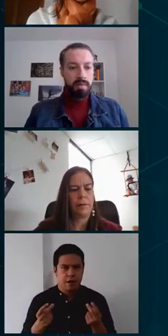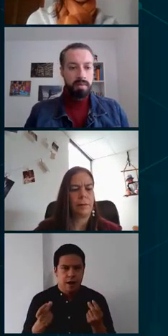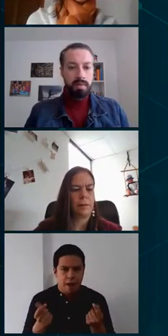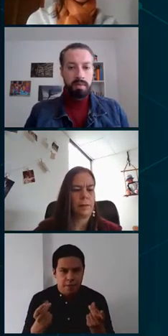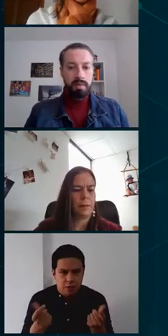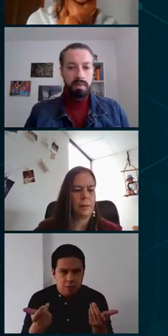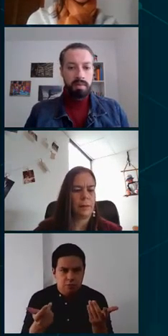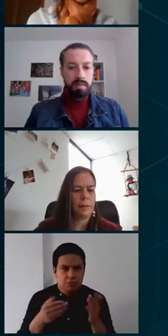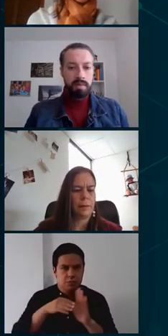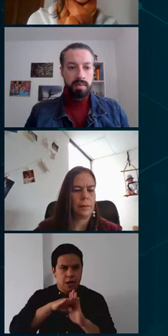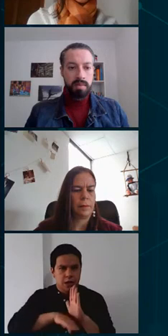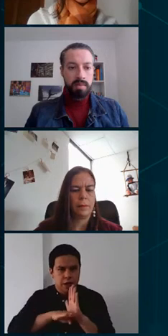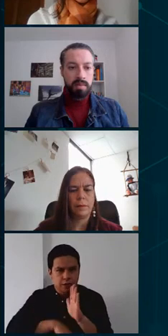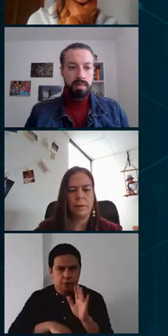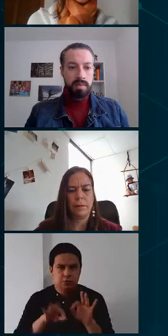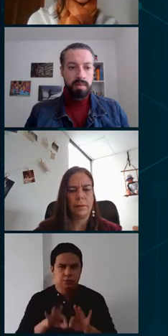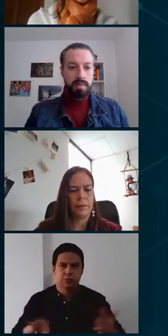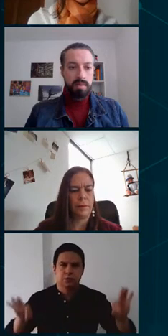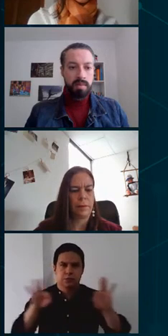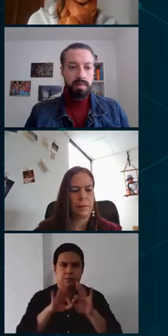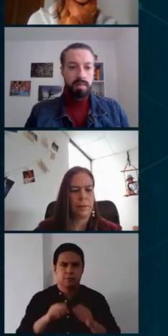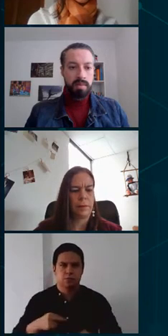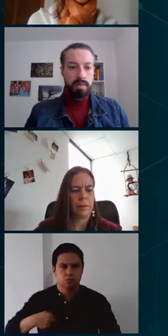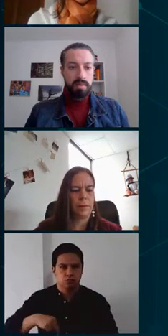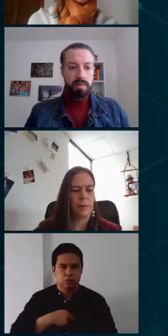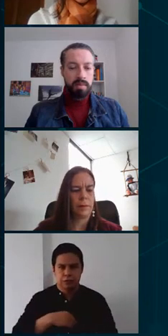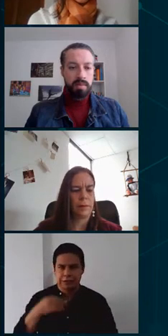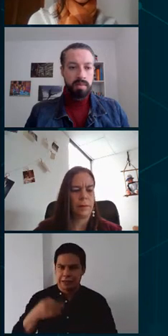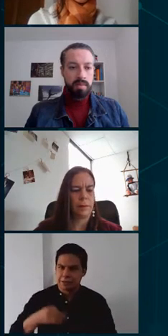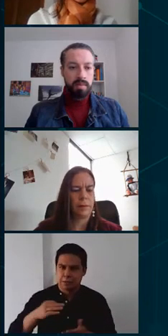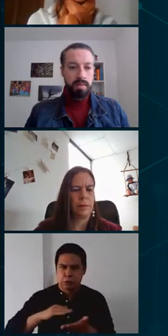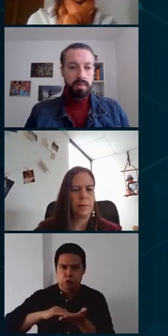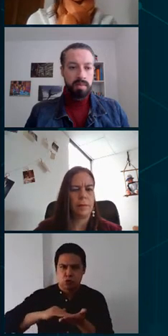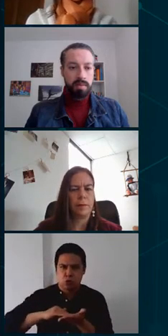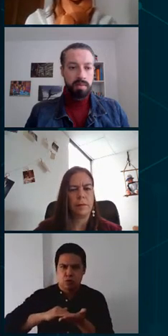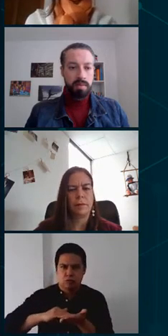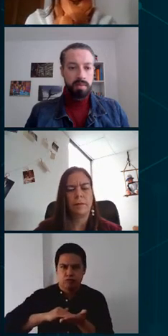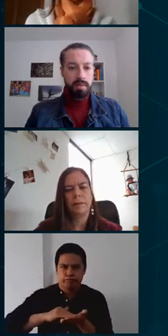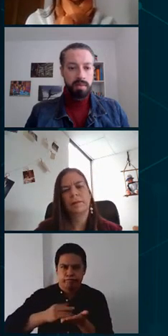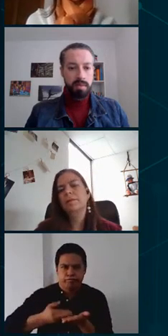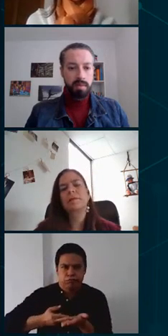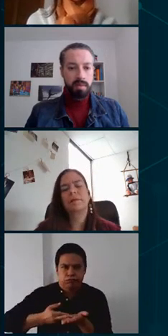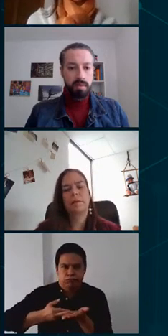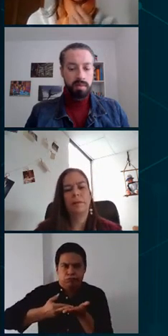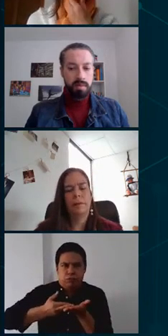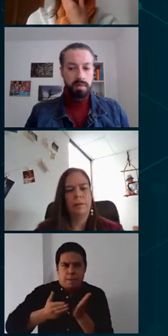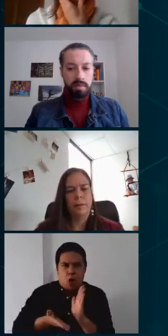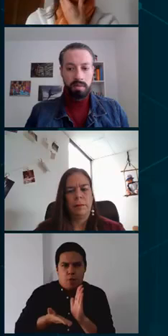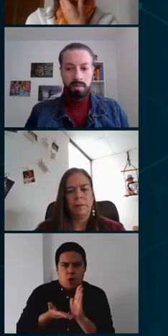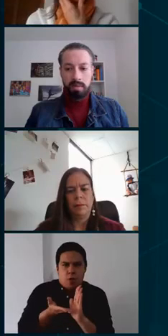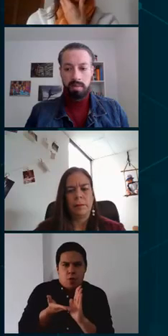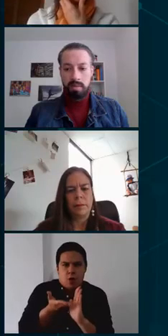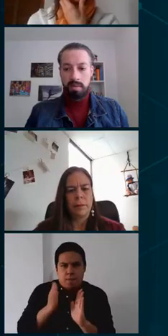mencionado, y esto nos va a permitir siempre mejorar la solución en búsqueda de alternativas que nos resuelvan esa necesidad.